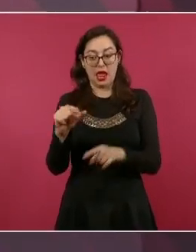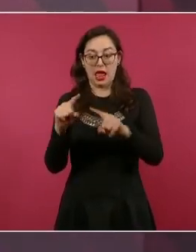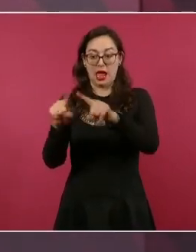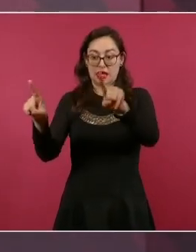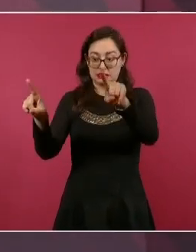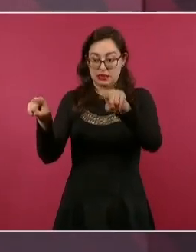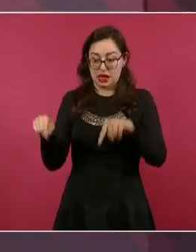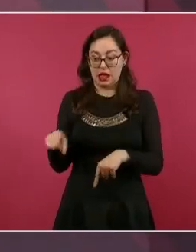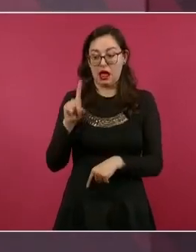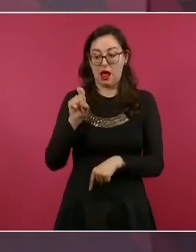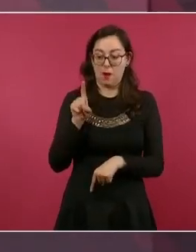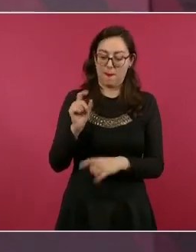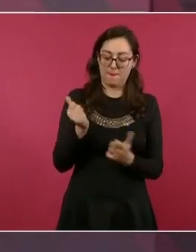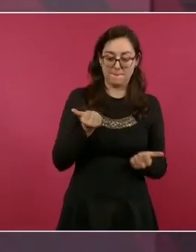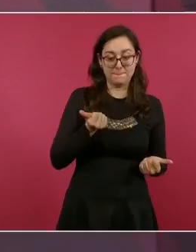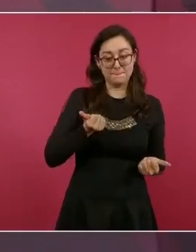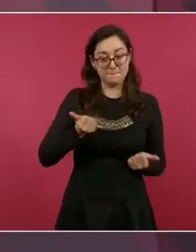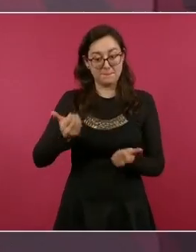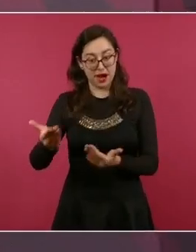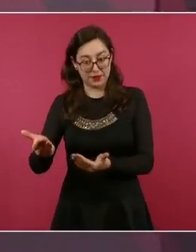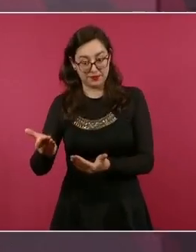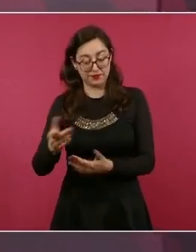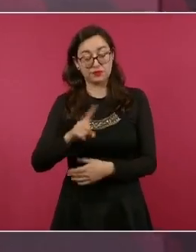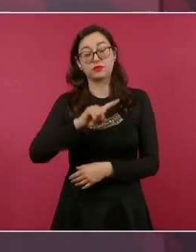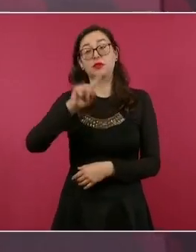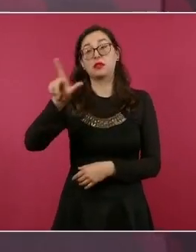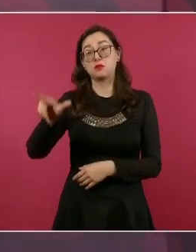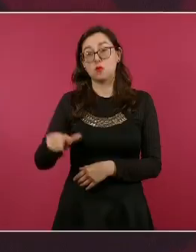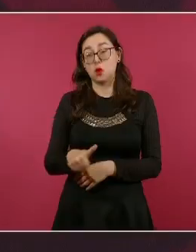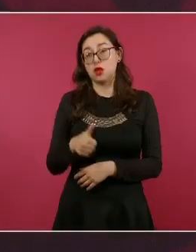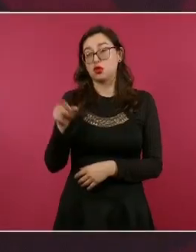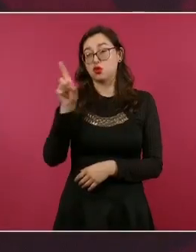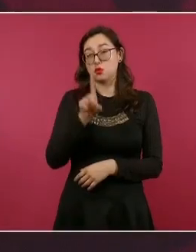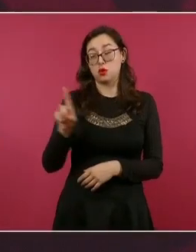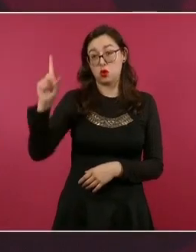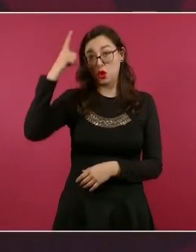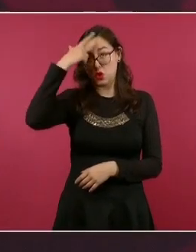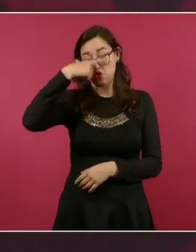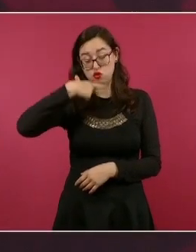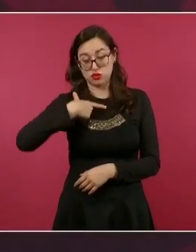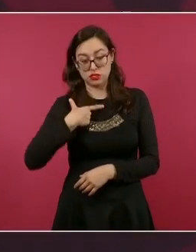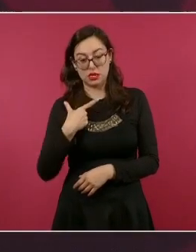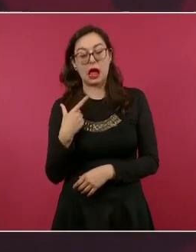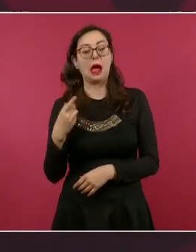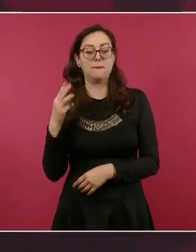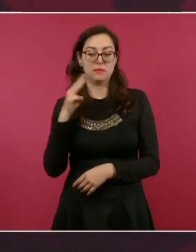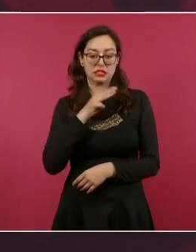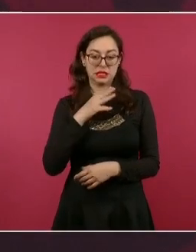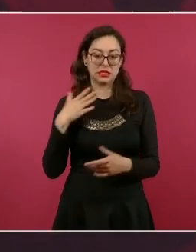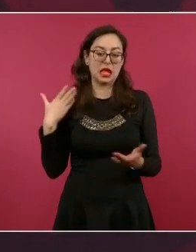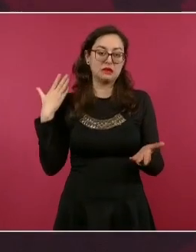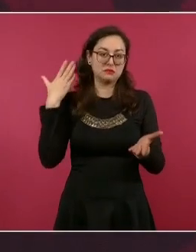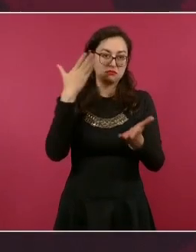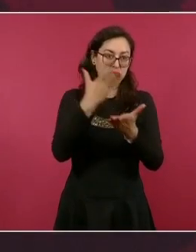fui a dormir a Mazatlán y vi el